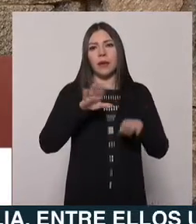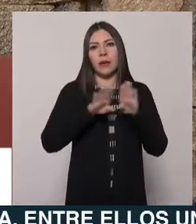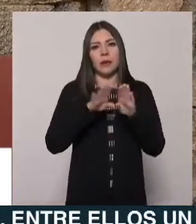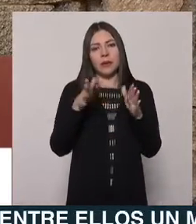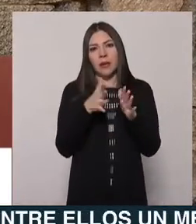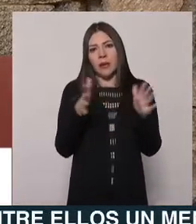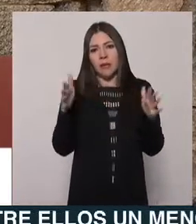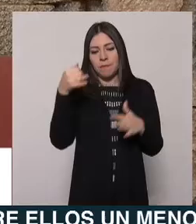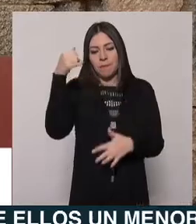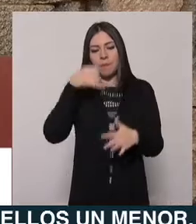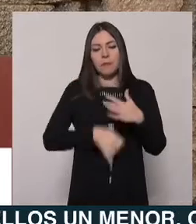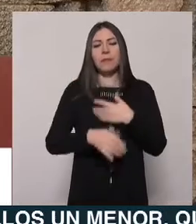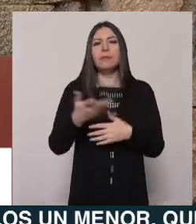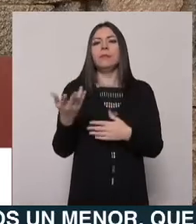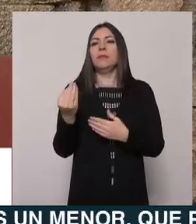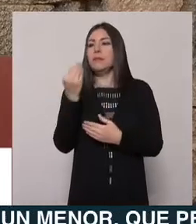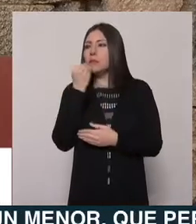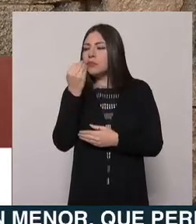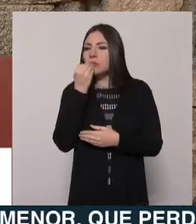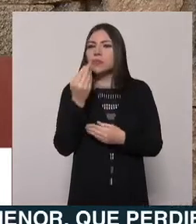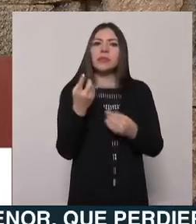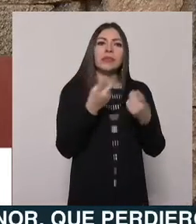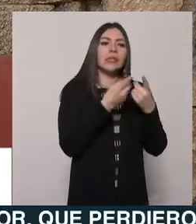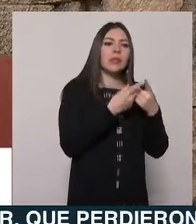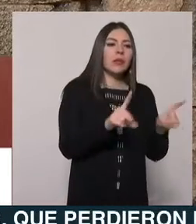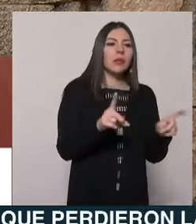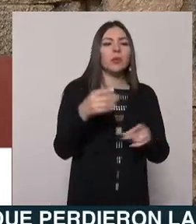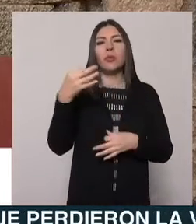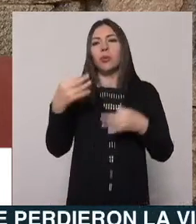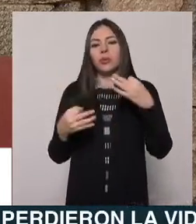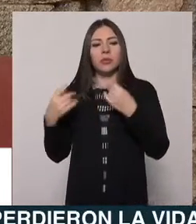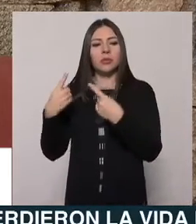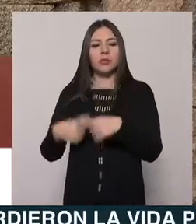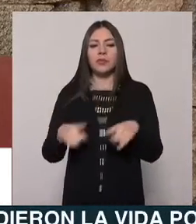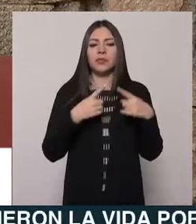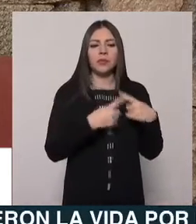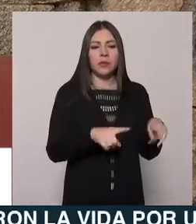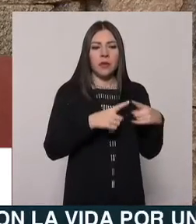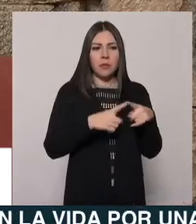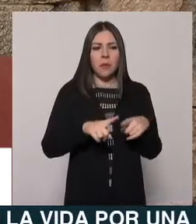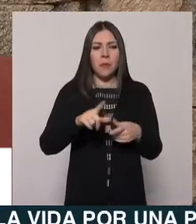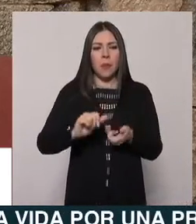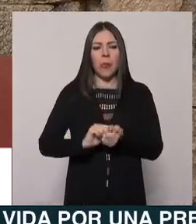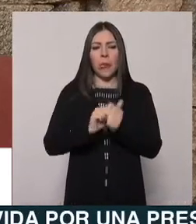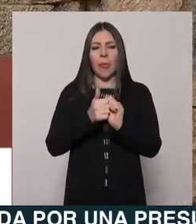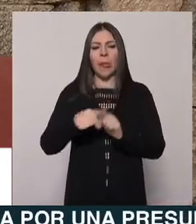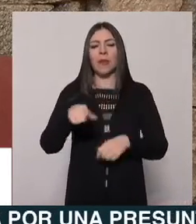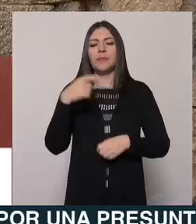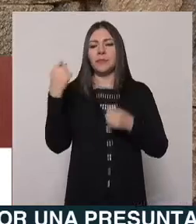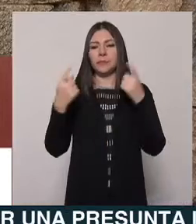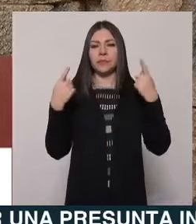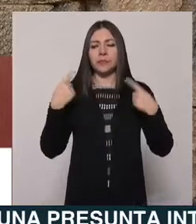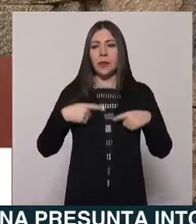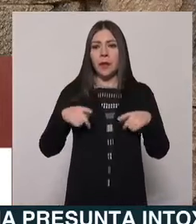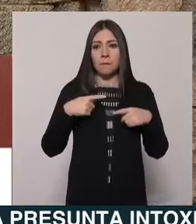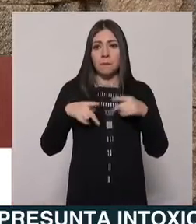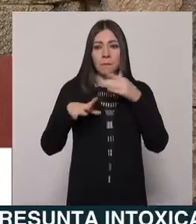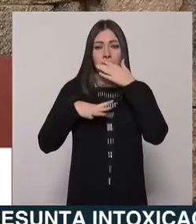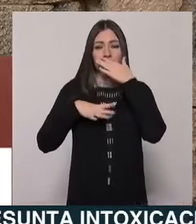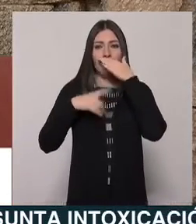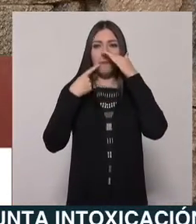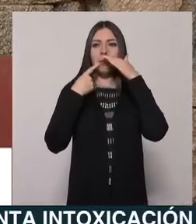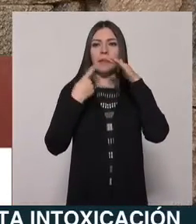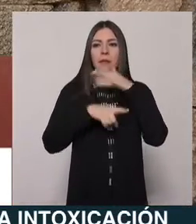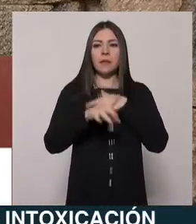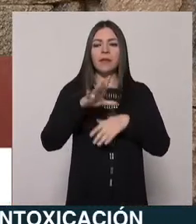amplios: alimentos, divorcios, juicios sucesorios, etcétera, etcétera. Tenemos algunas personas demandadas que se